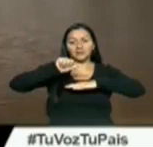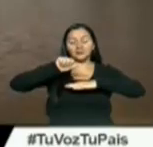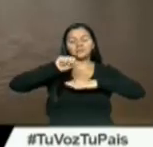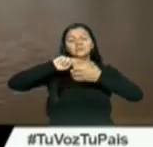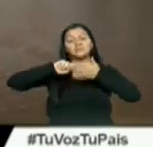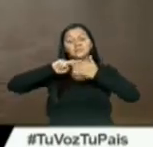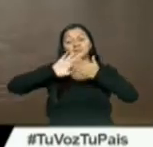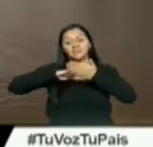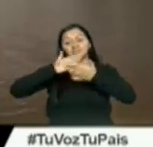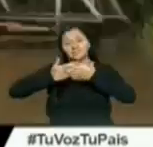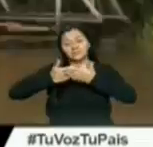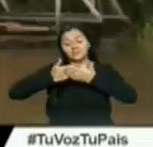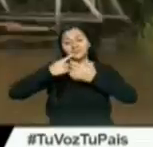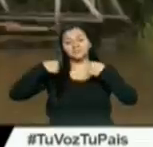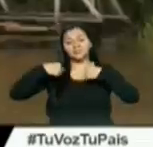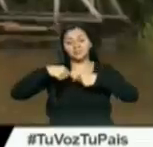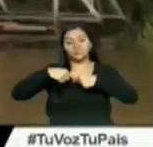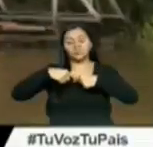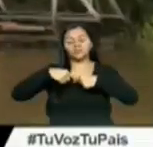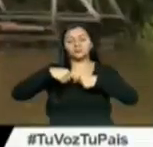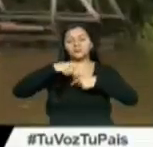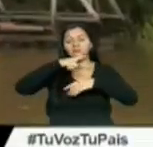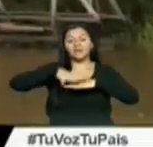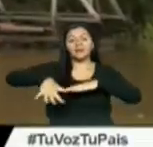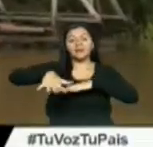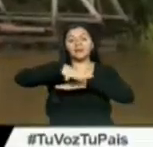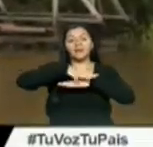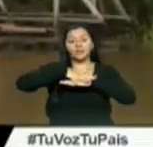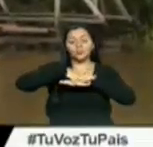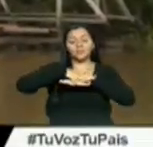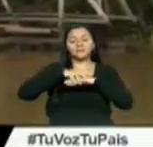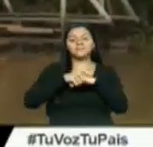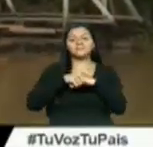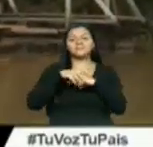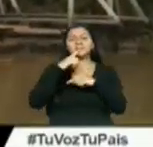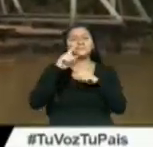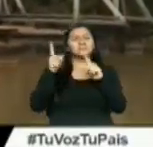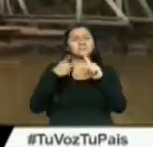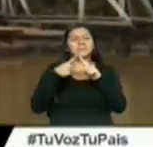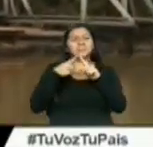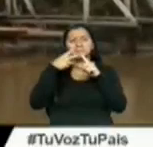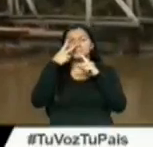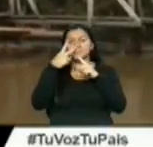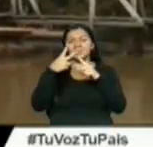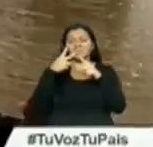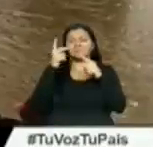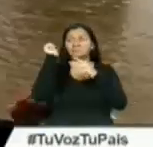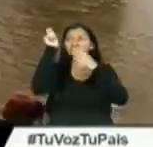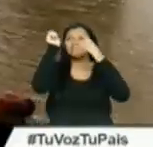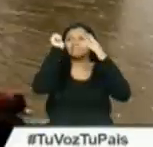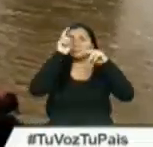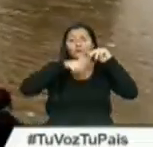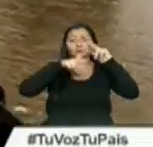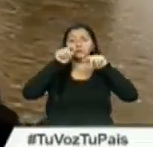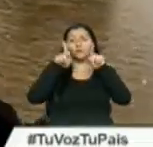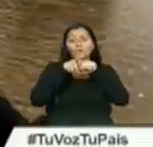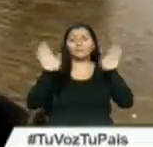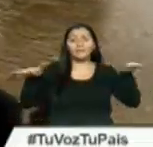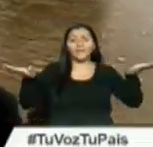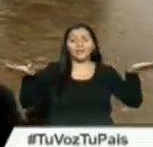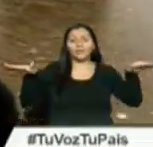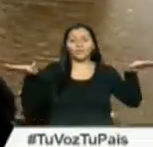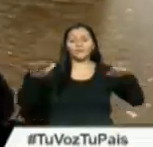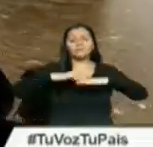laguna de Boca Chico. La primera sorpresa, un pájaro de madera con las alas extendidas que es el muelle, y